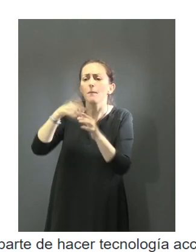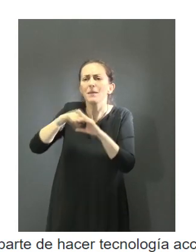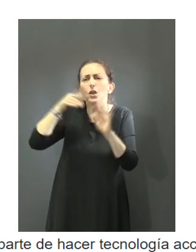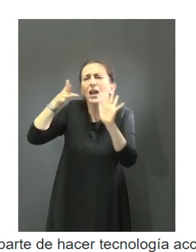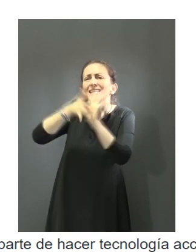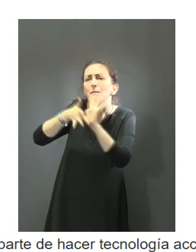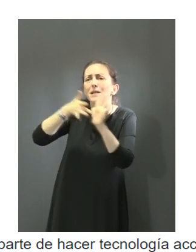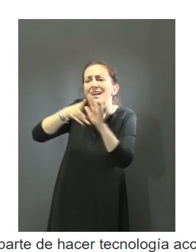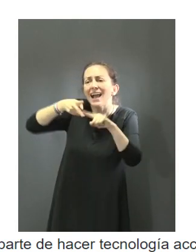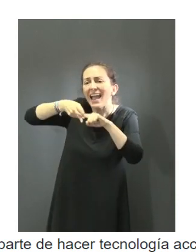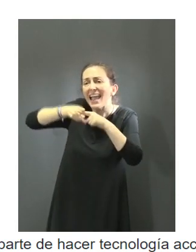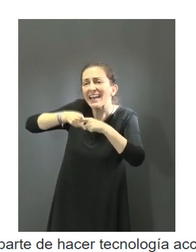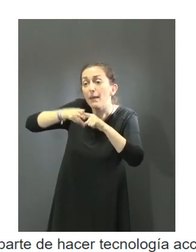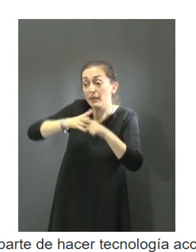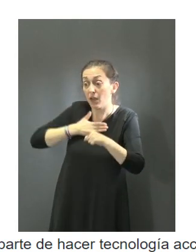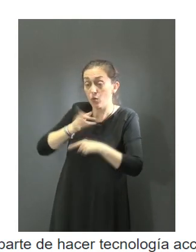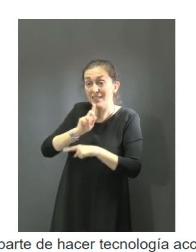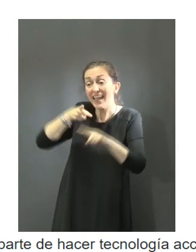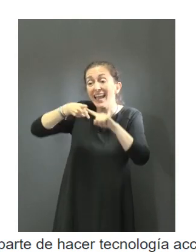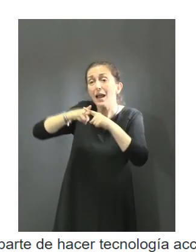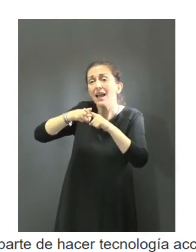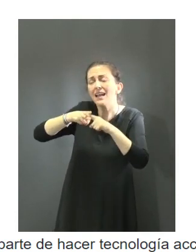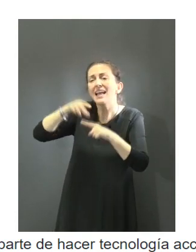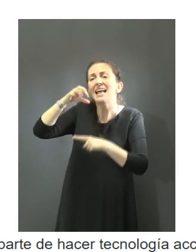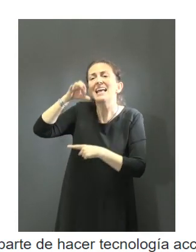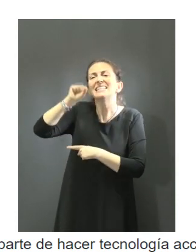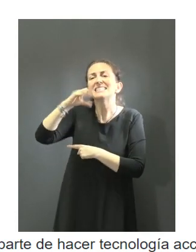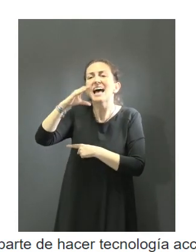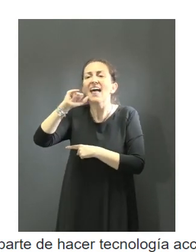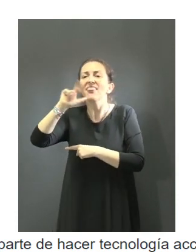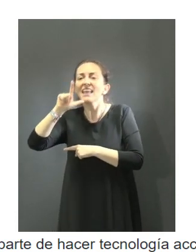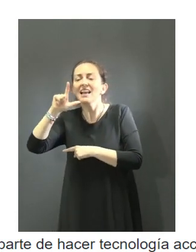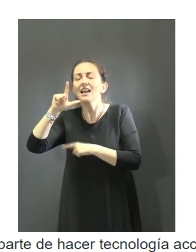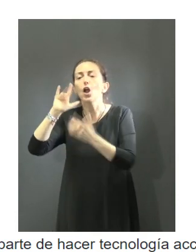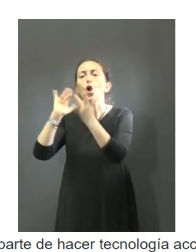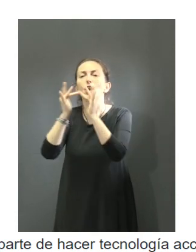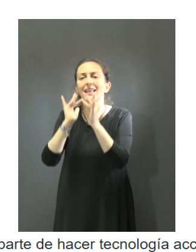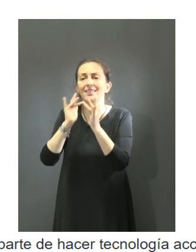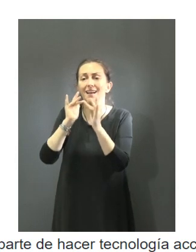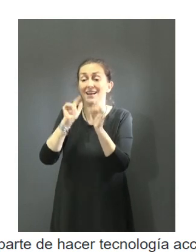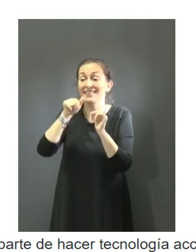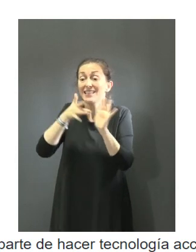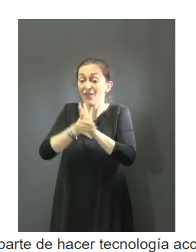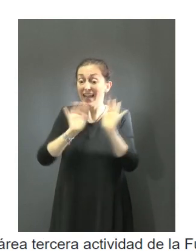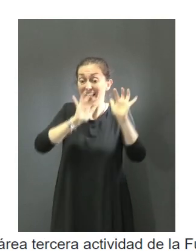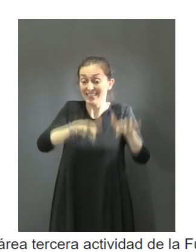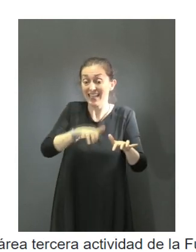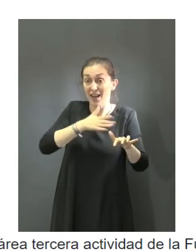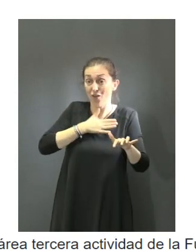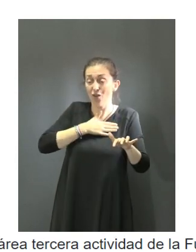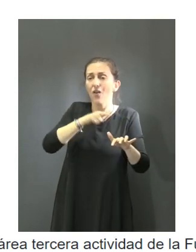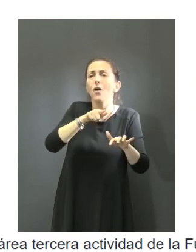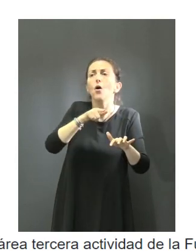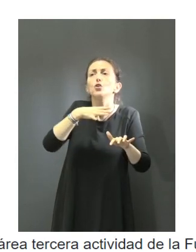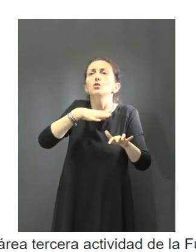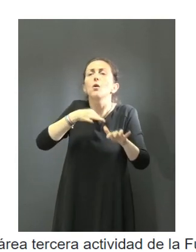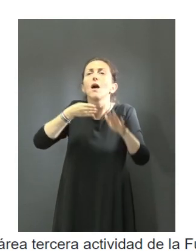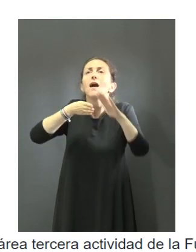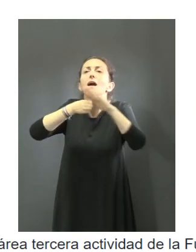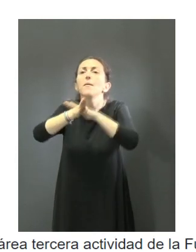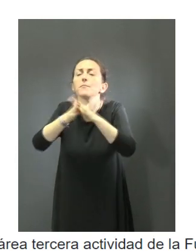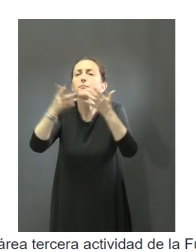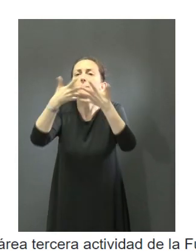utiliza una herramienta que ni siquiera es nuestra, que es SACIL Conecta, que es la herramienta que tenemos en Castilla y León para acceder a